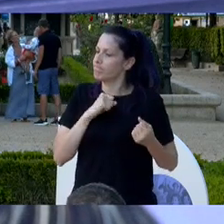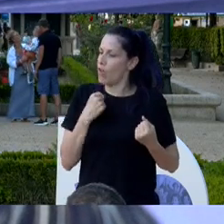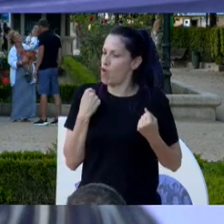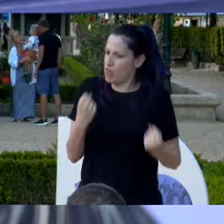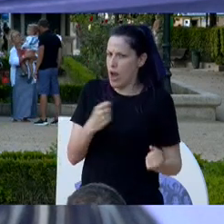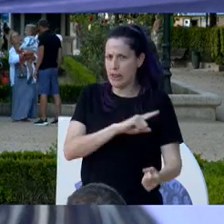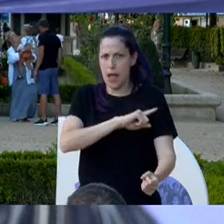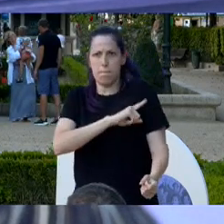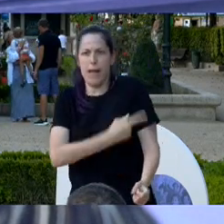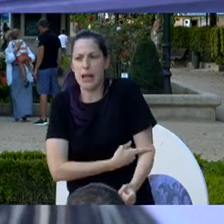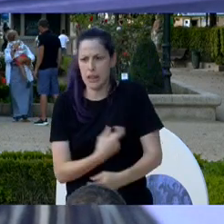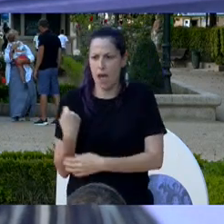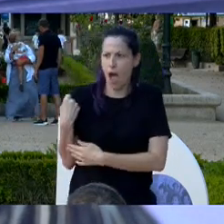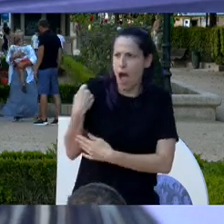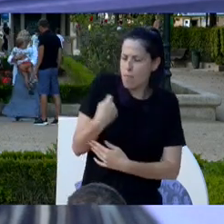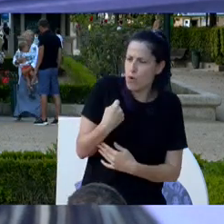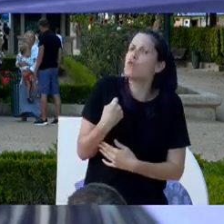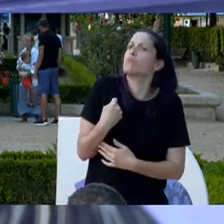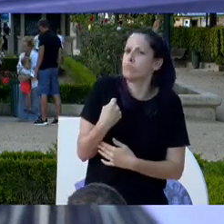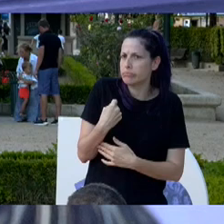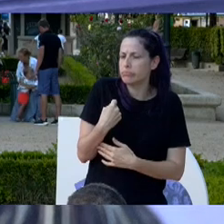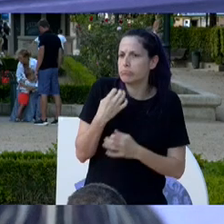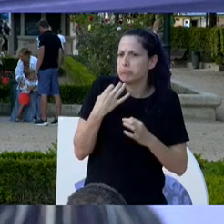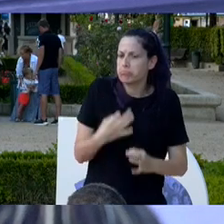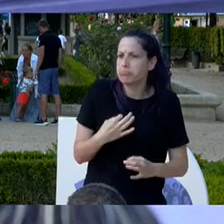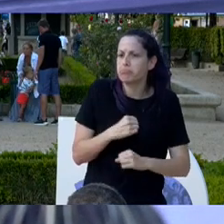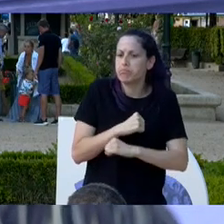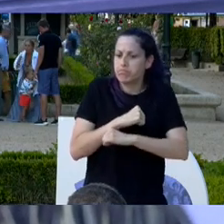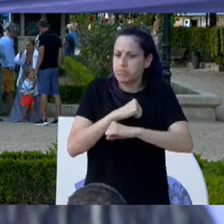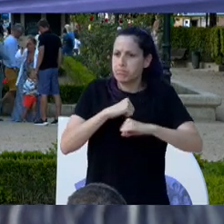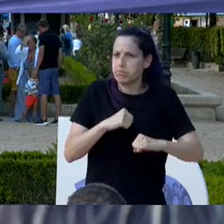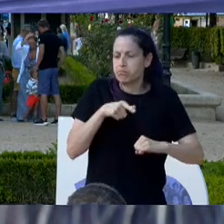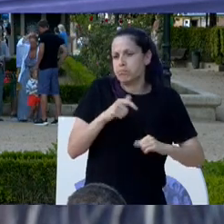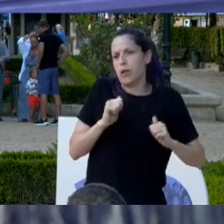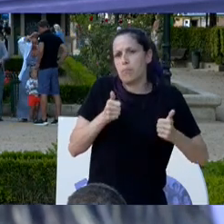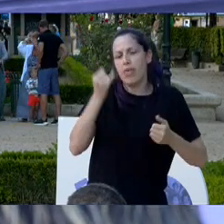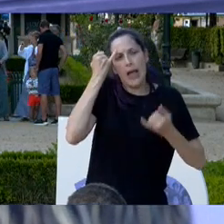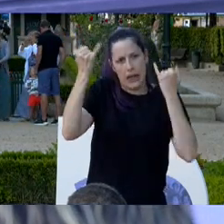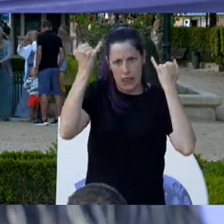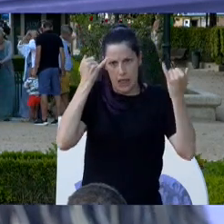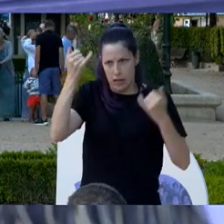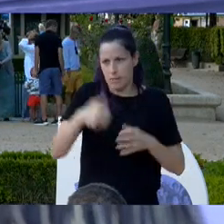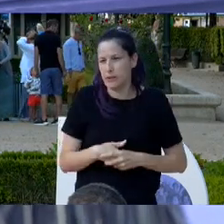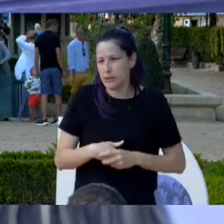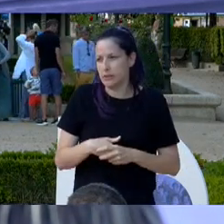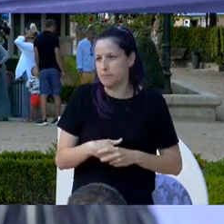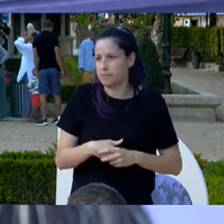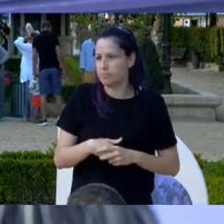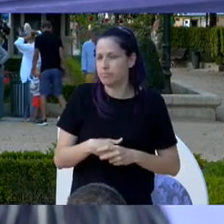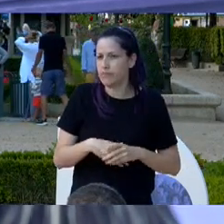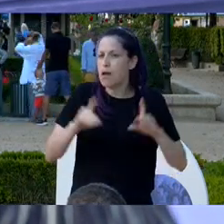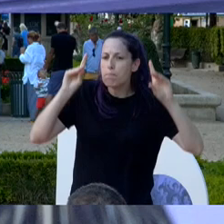respaldada para poñer en marcha unha serie de iniciativas, bueno, pues que beben, non, de todas esas pedagogías novidosas e